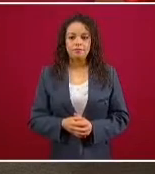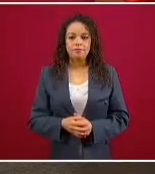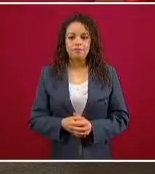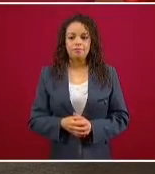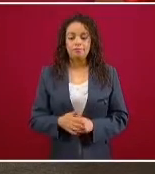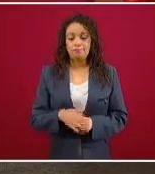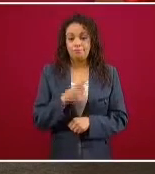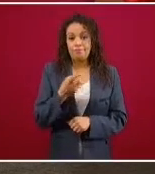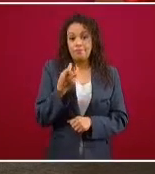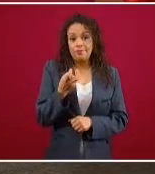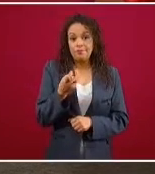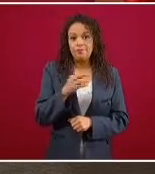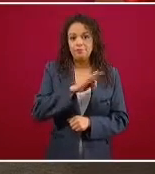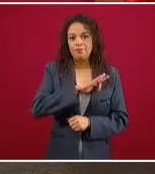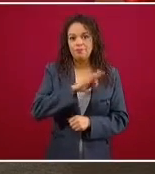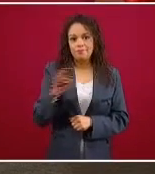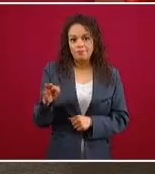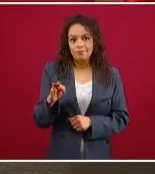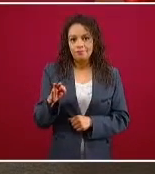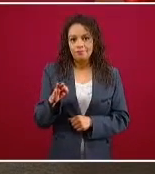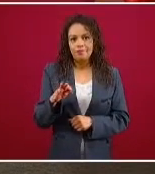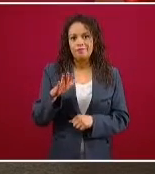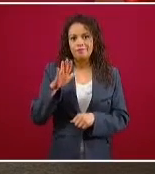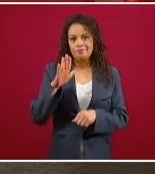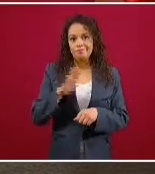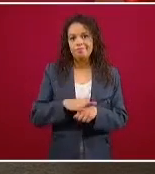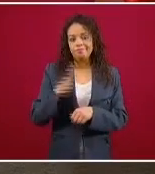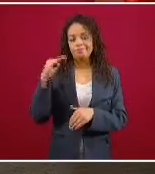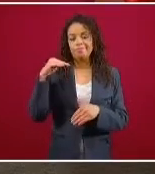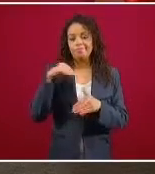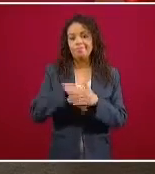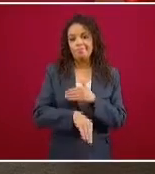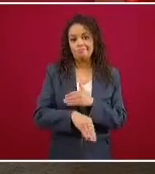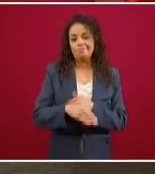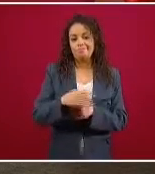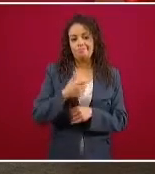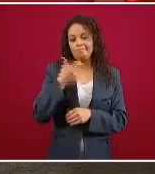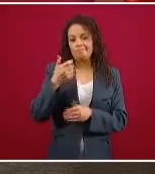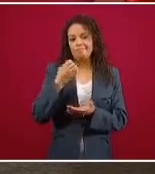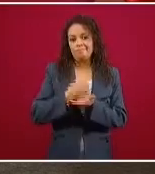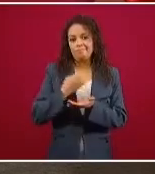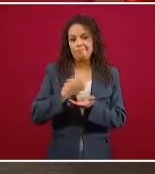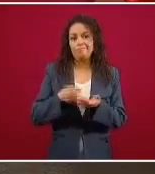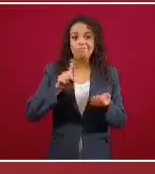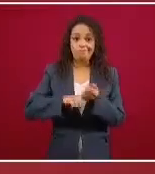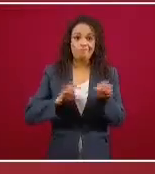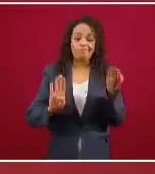aún más la crisis económica mundial,